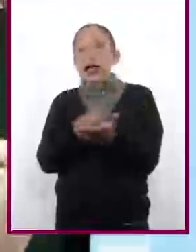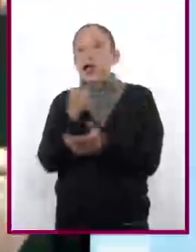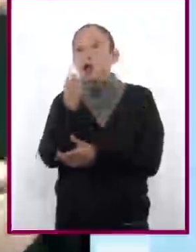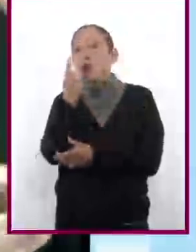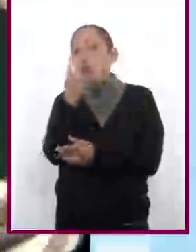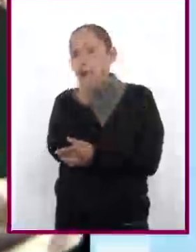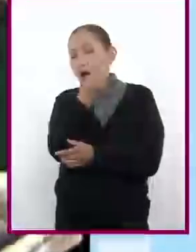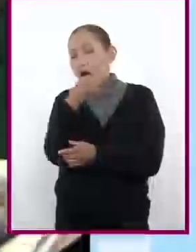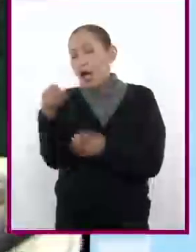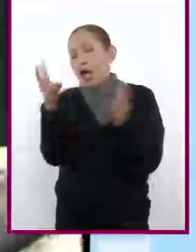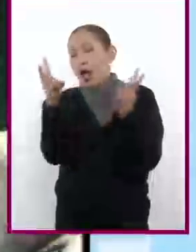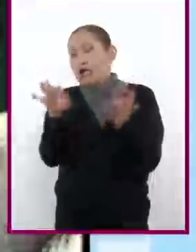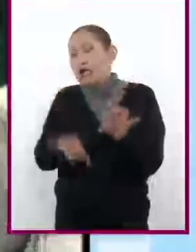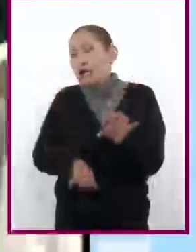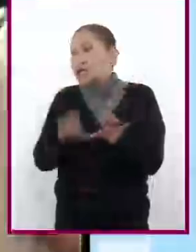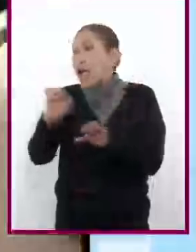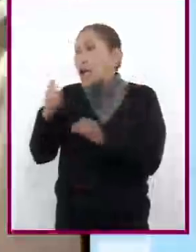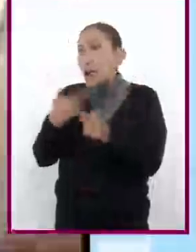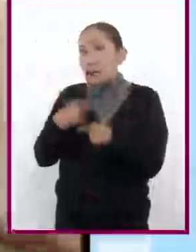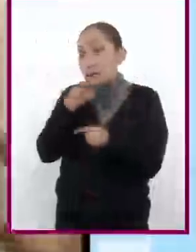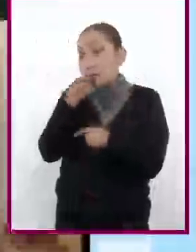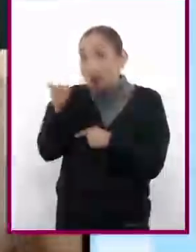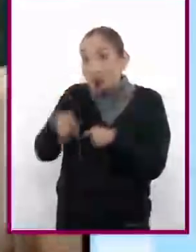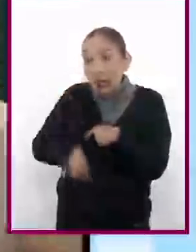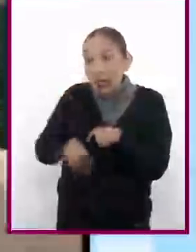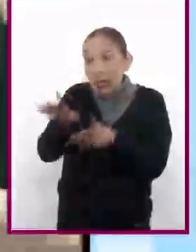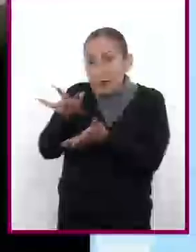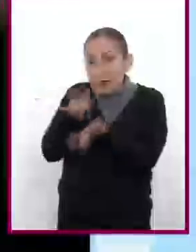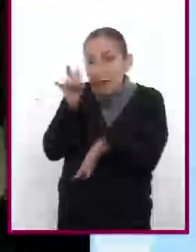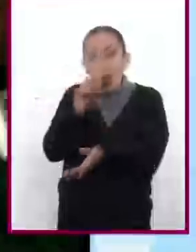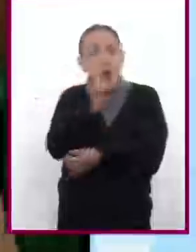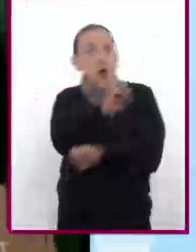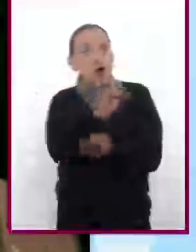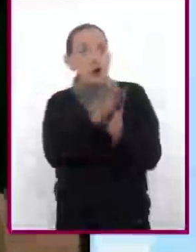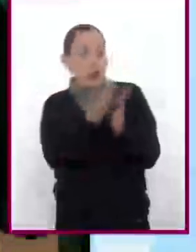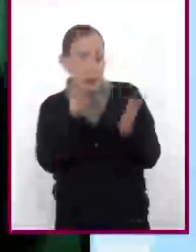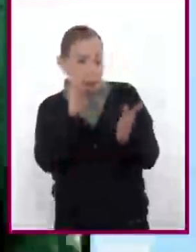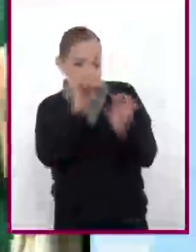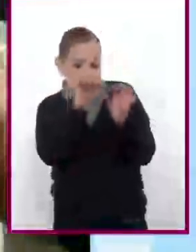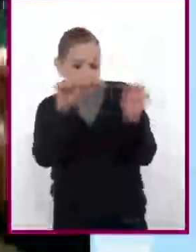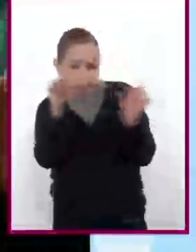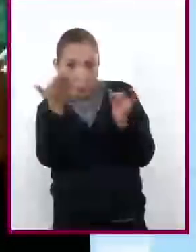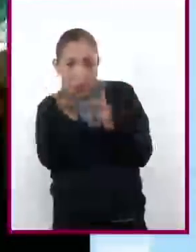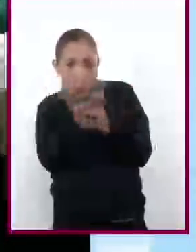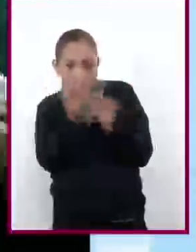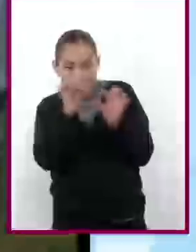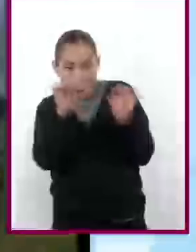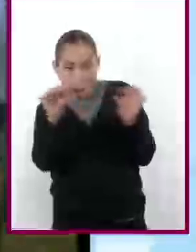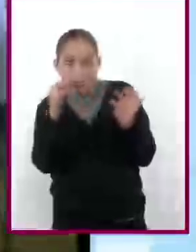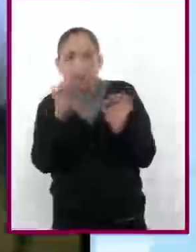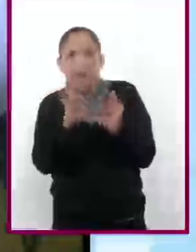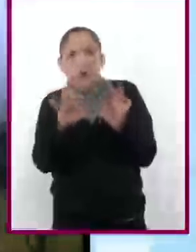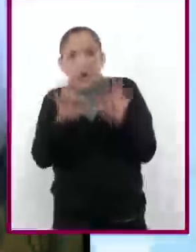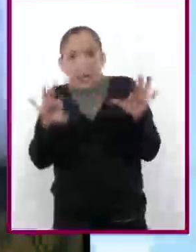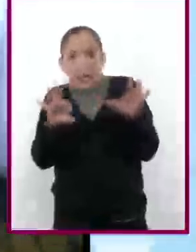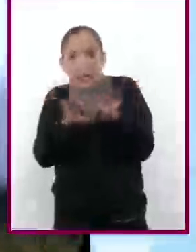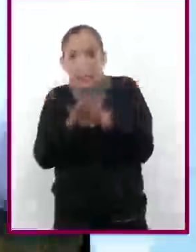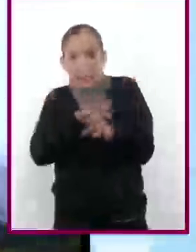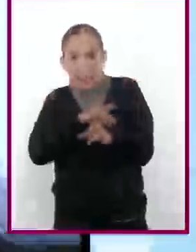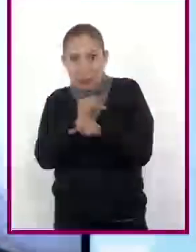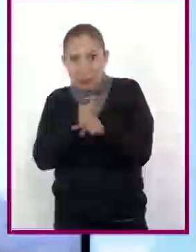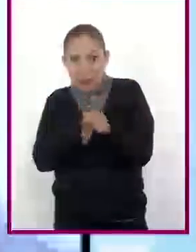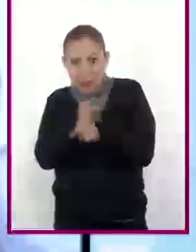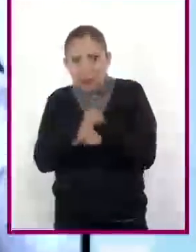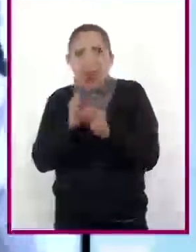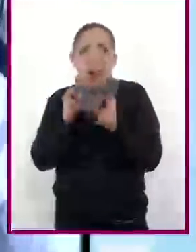alguna frase interesante dicha por algún entrevistado o por el autor de algún libro que tenga relación con lo que planteas y con la